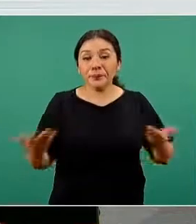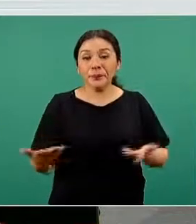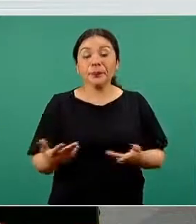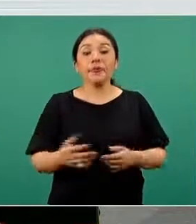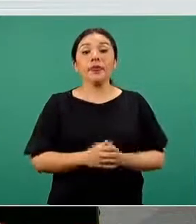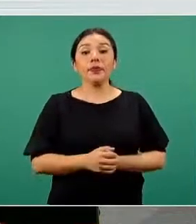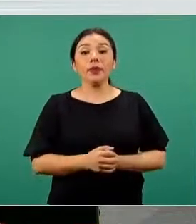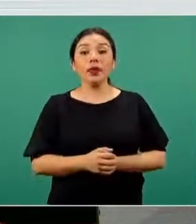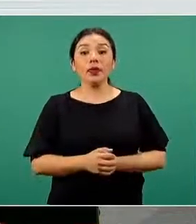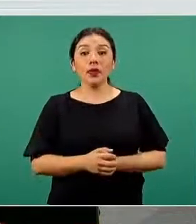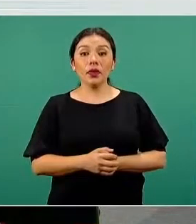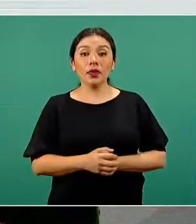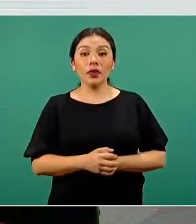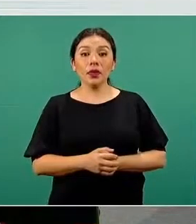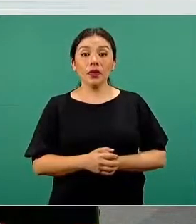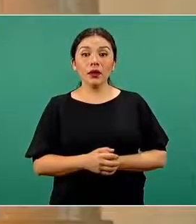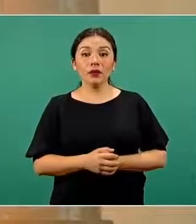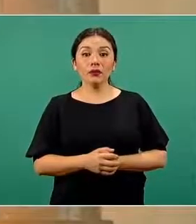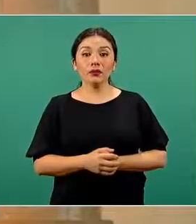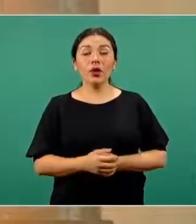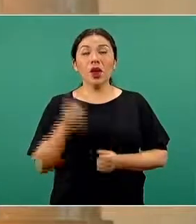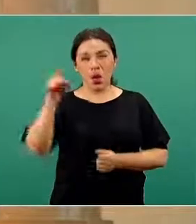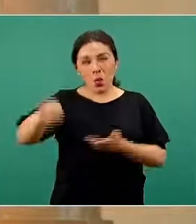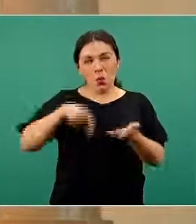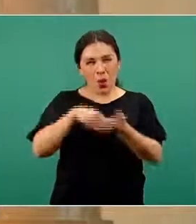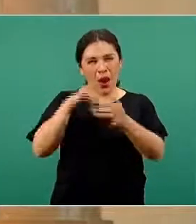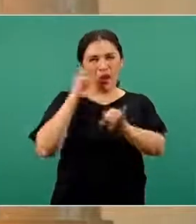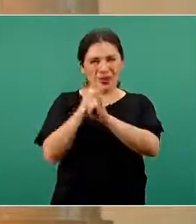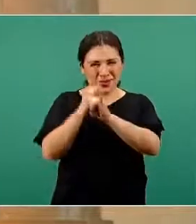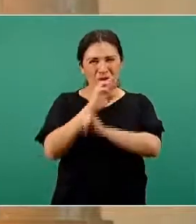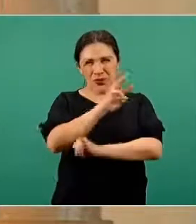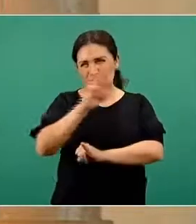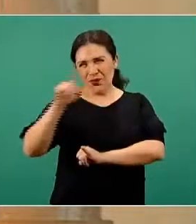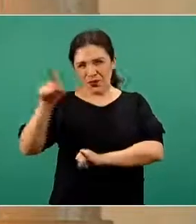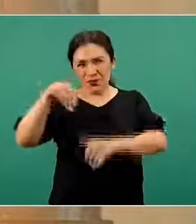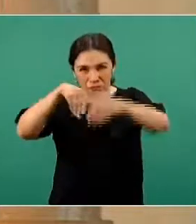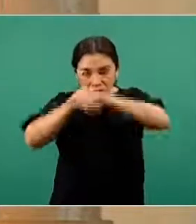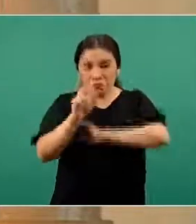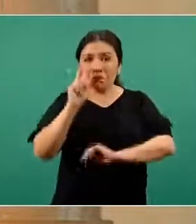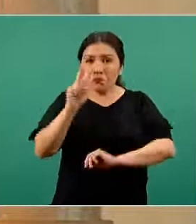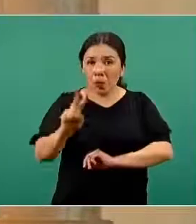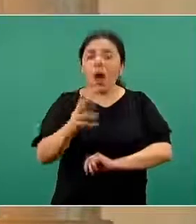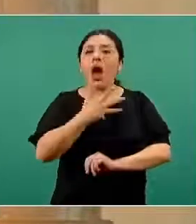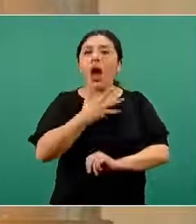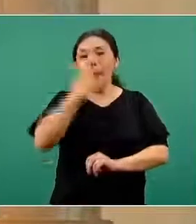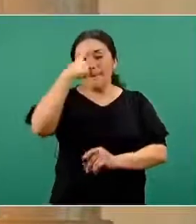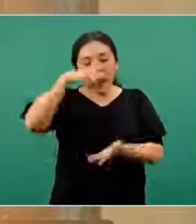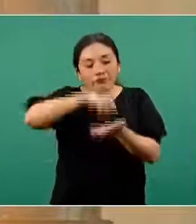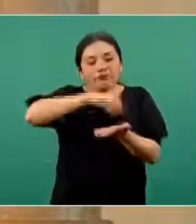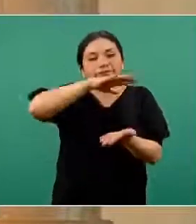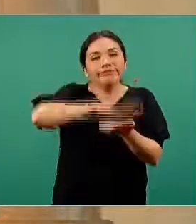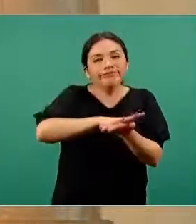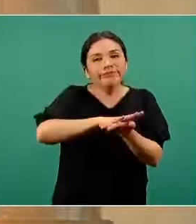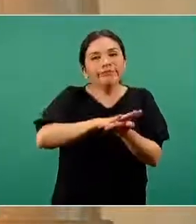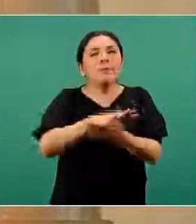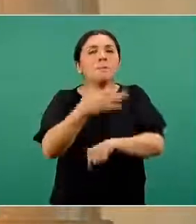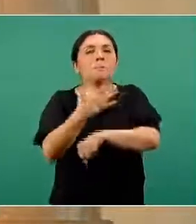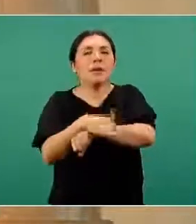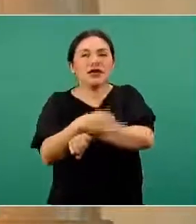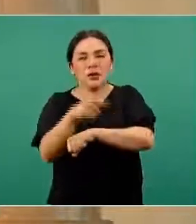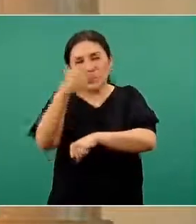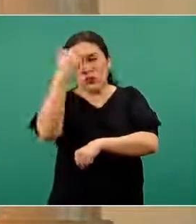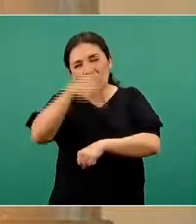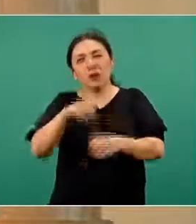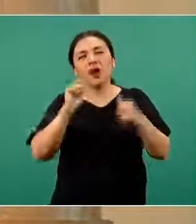Este espacio en la página nos lleva a el preregistro, que como saben es